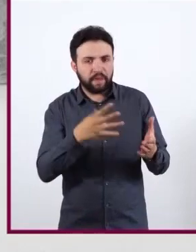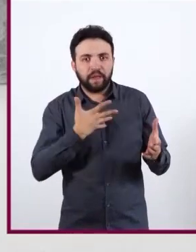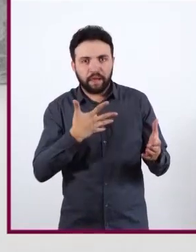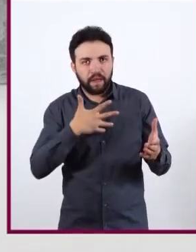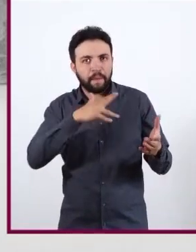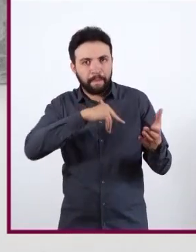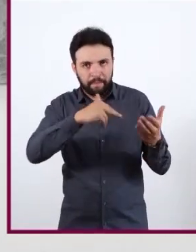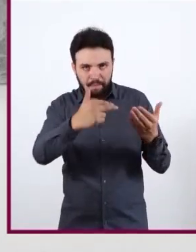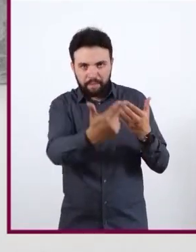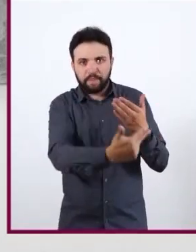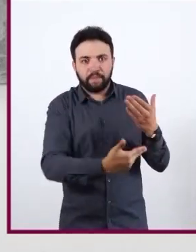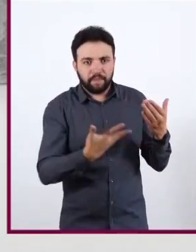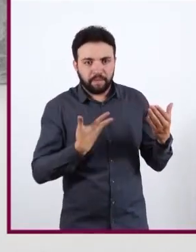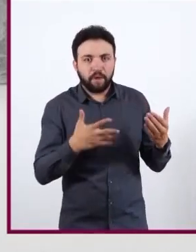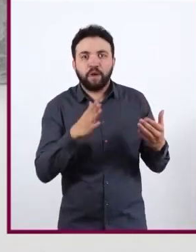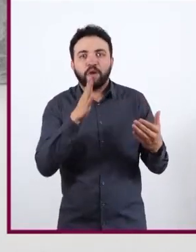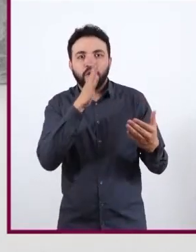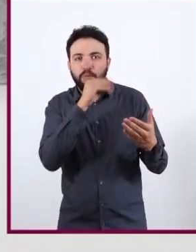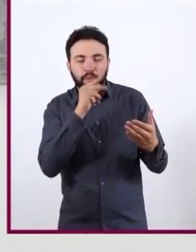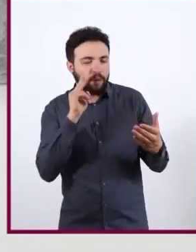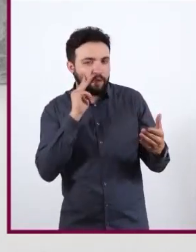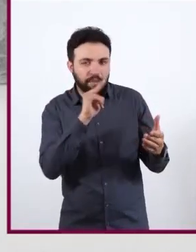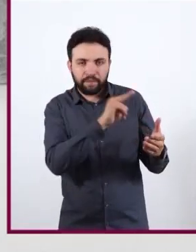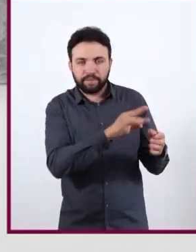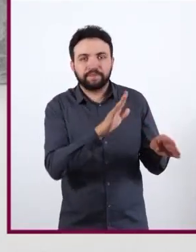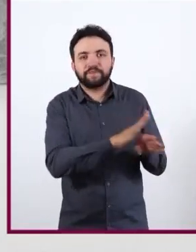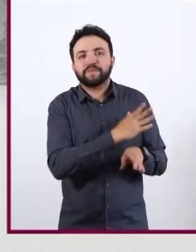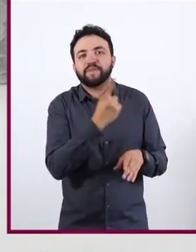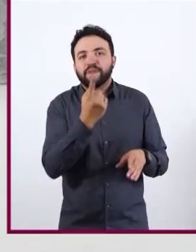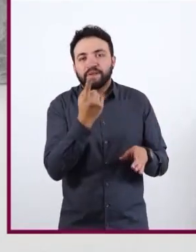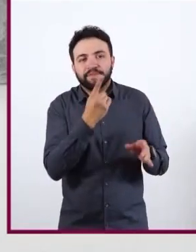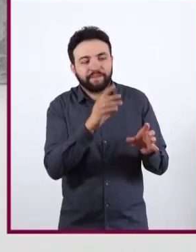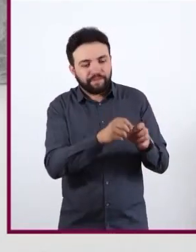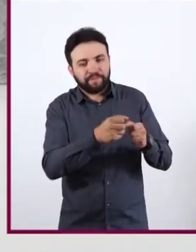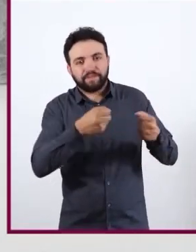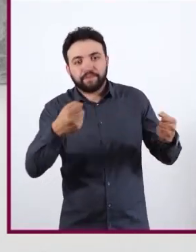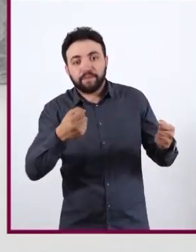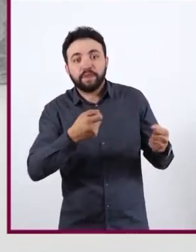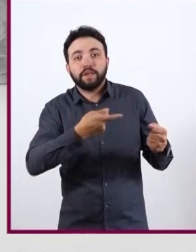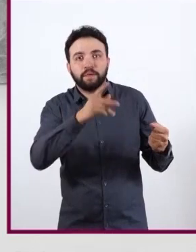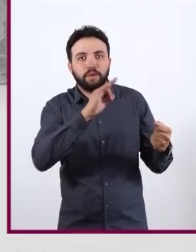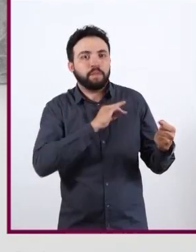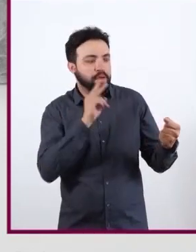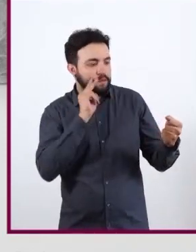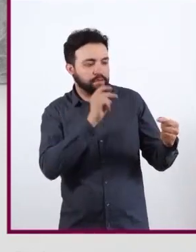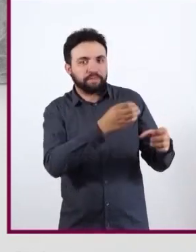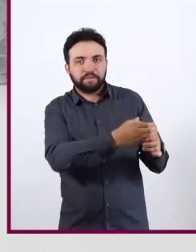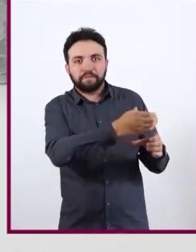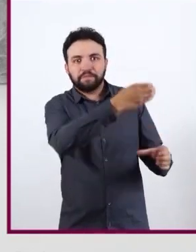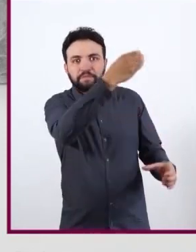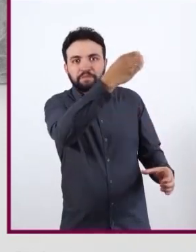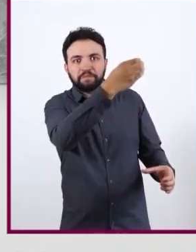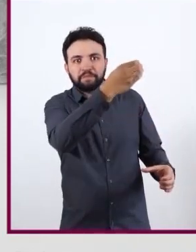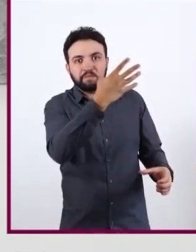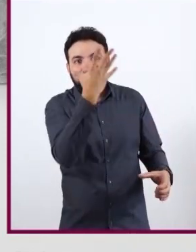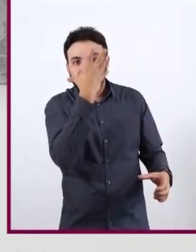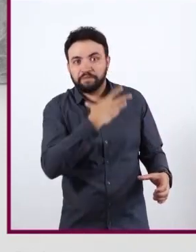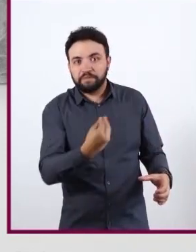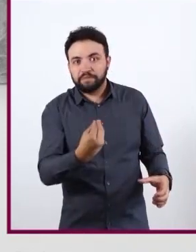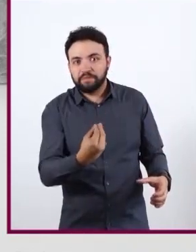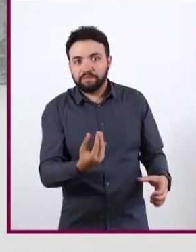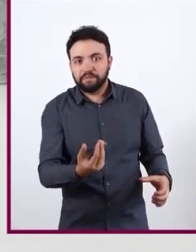contenida, no la podemos acceder visualmente, pero conceptualmente, por supuesto, que se mantiene un